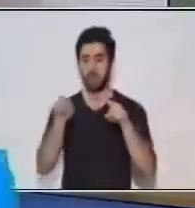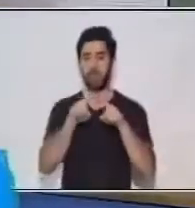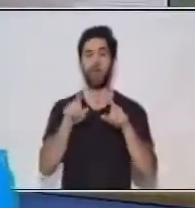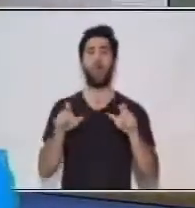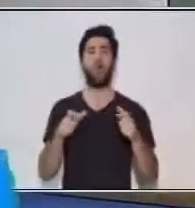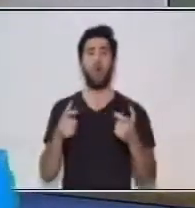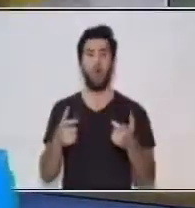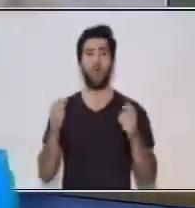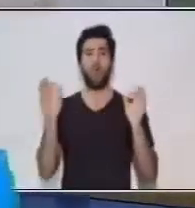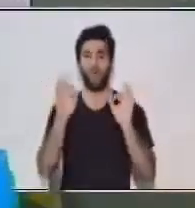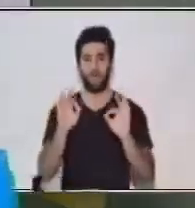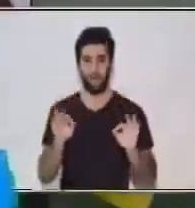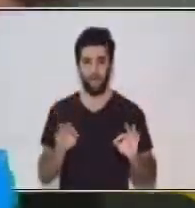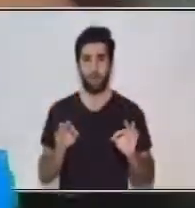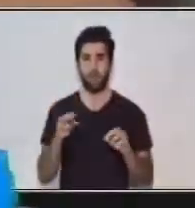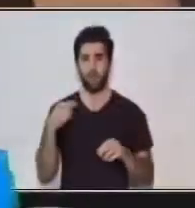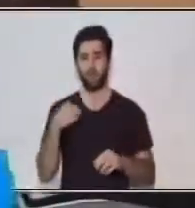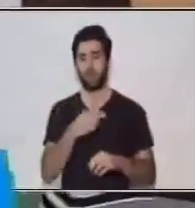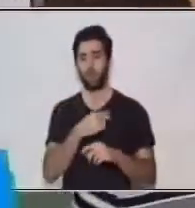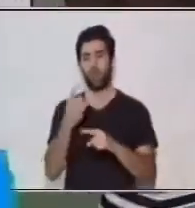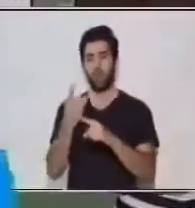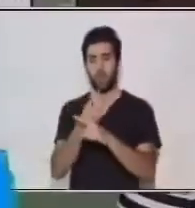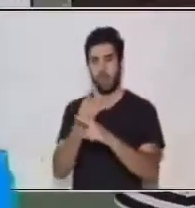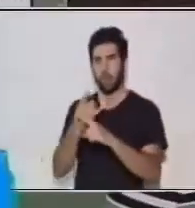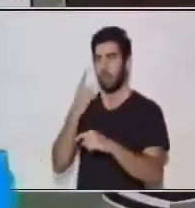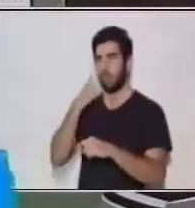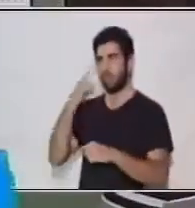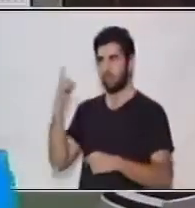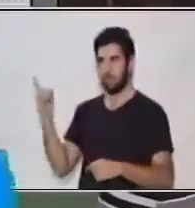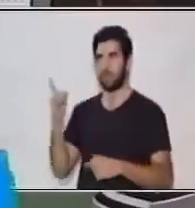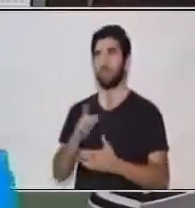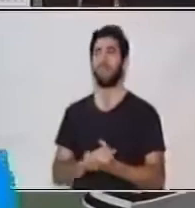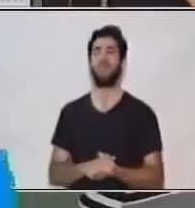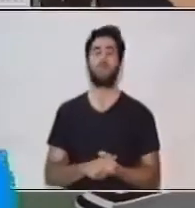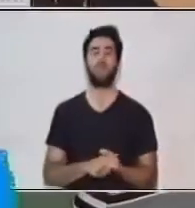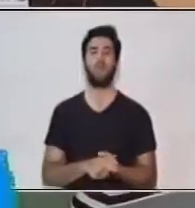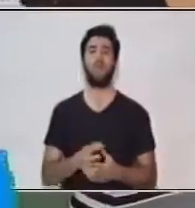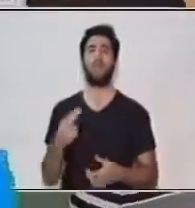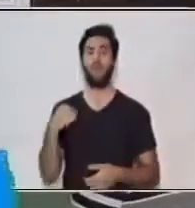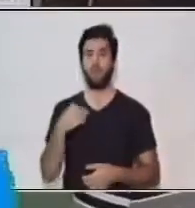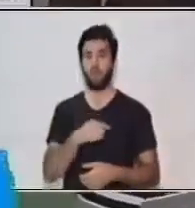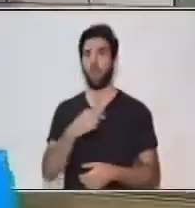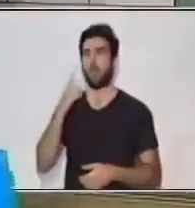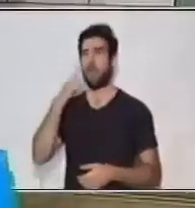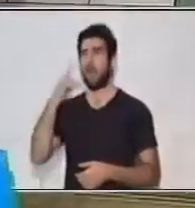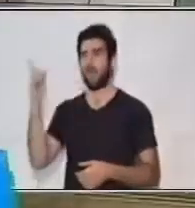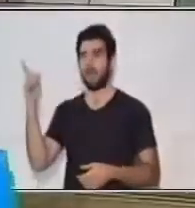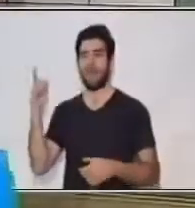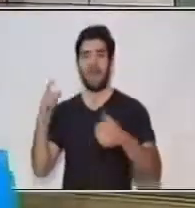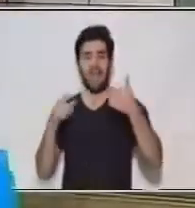Y vamos a utilizar la siguiente manera. Veamos que nuestro vector A es